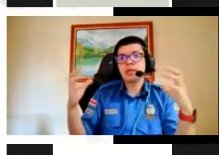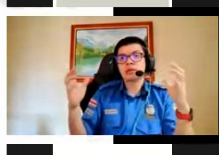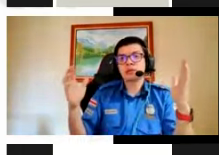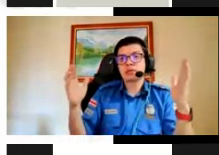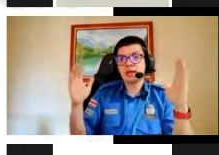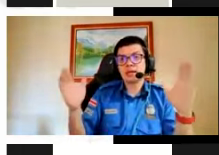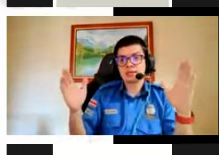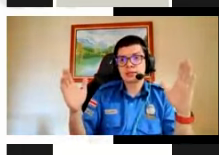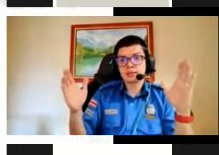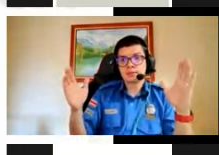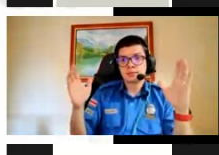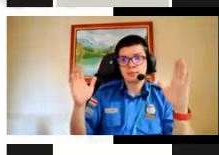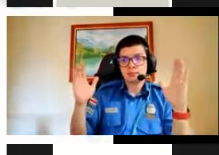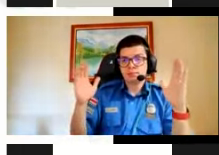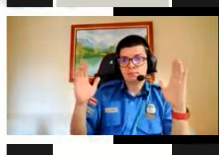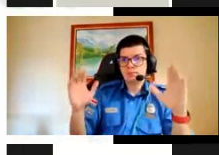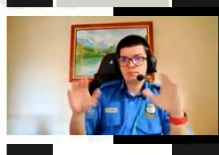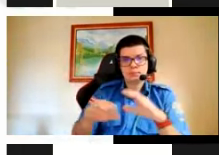1000 litros de gas.